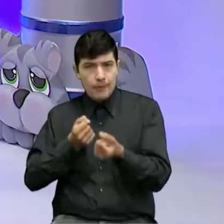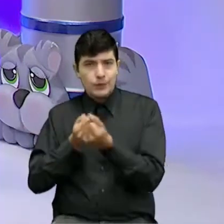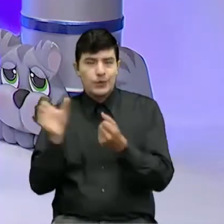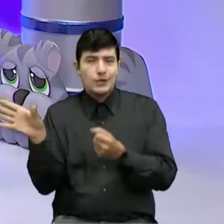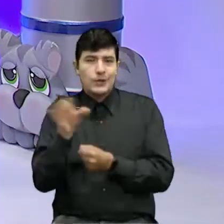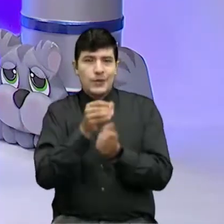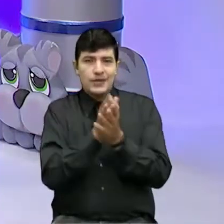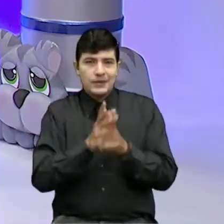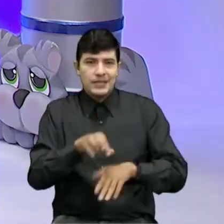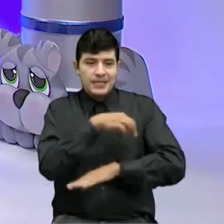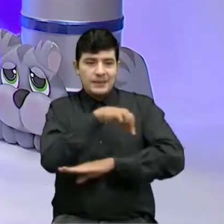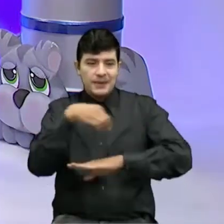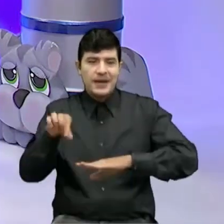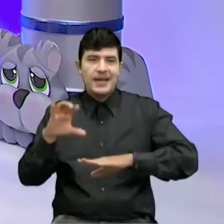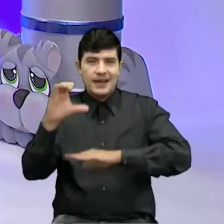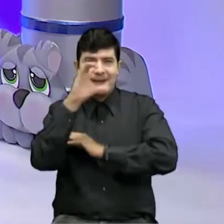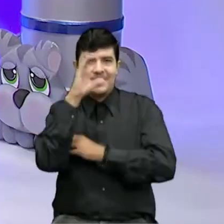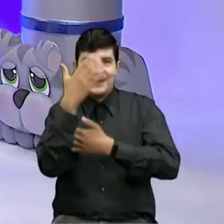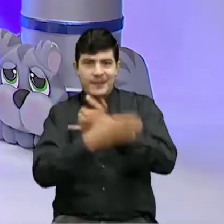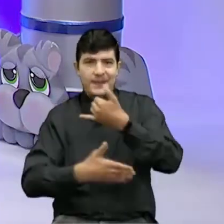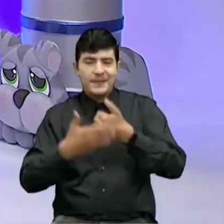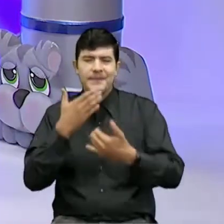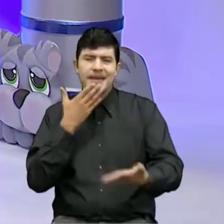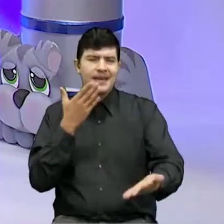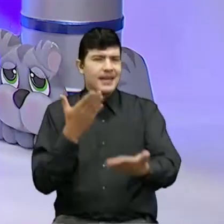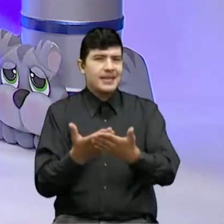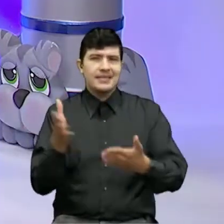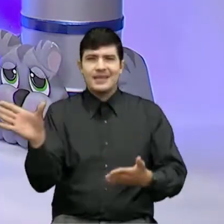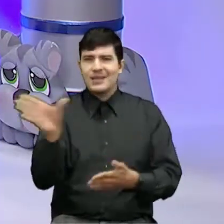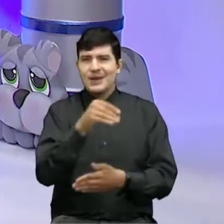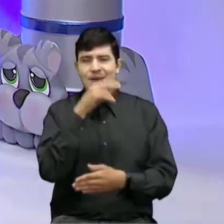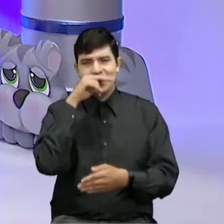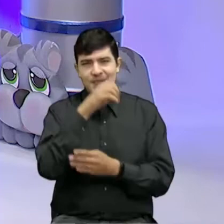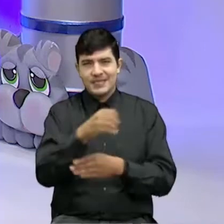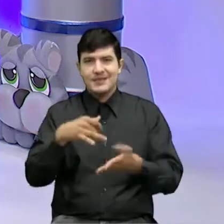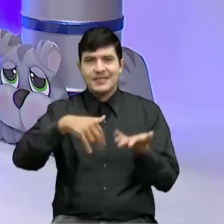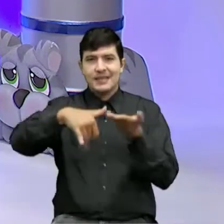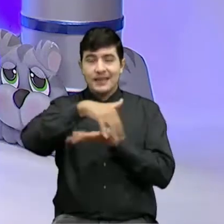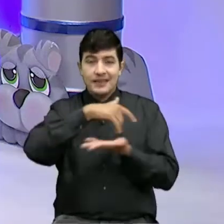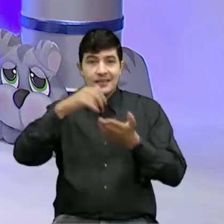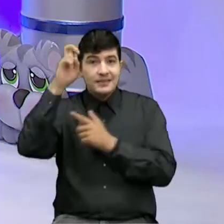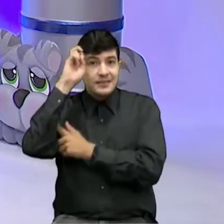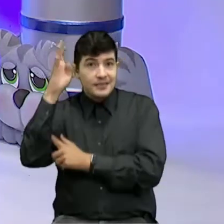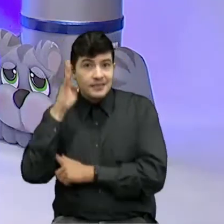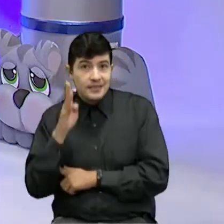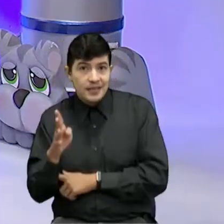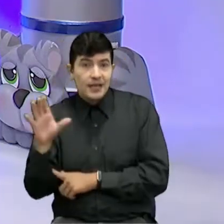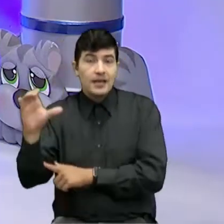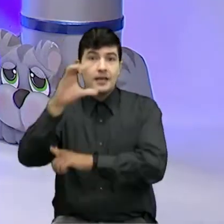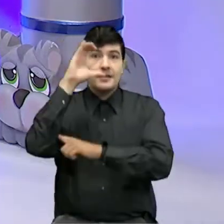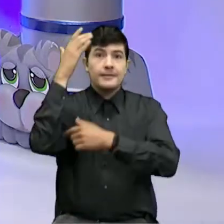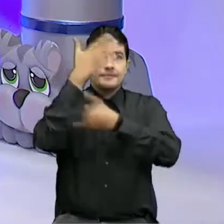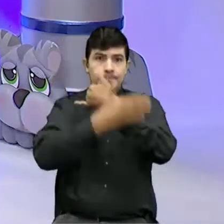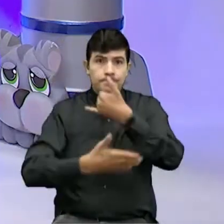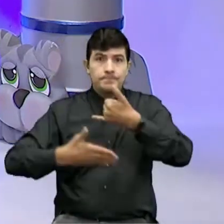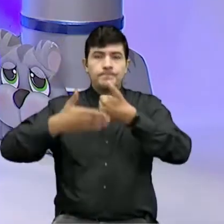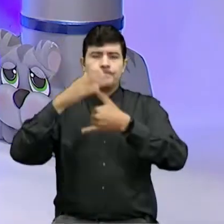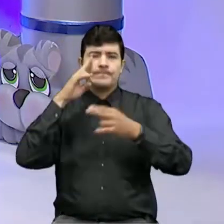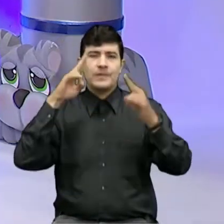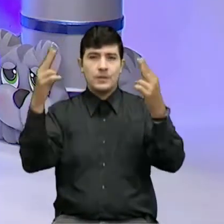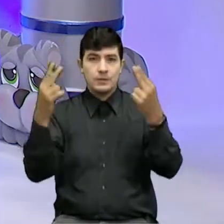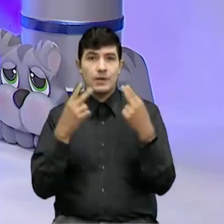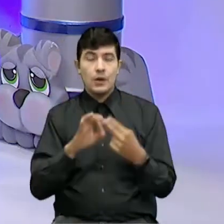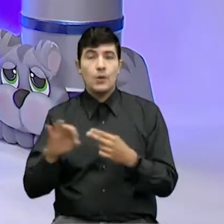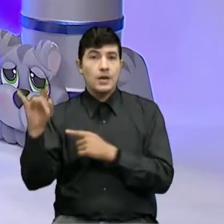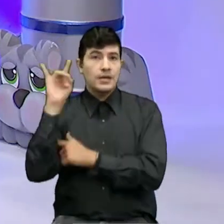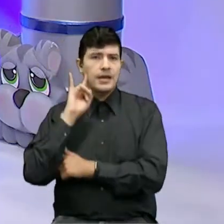Colombia. Gracias a todos ellos. Saludamos a todos los niños de Santander, de Norte de Santander, de Colombia entera que nos ven y nos